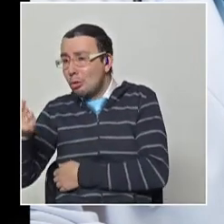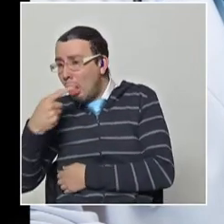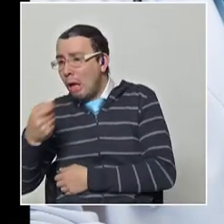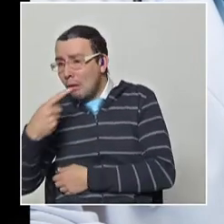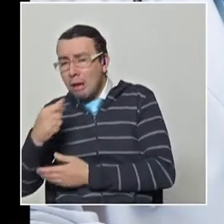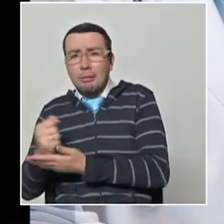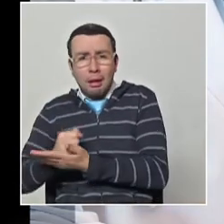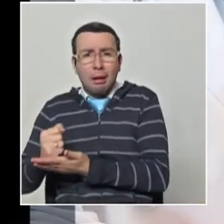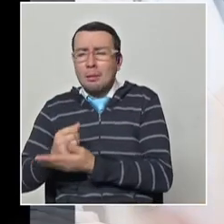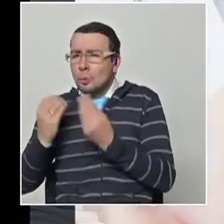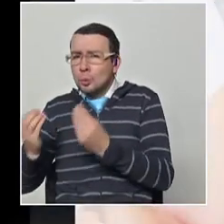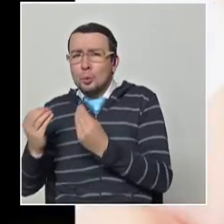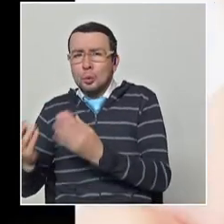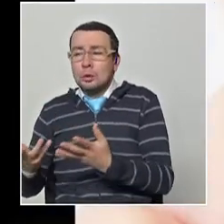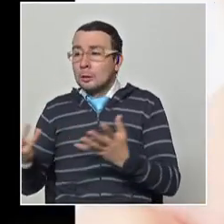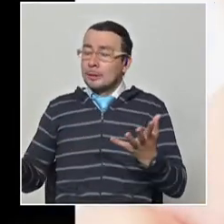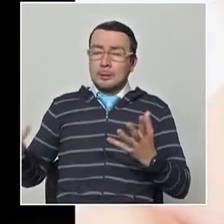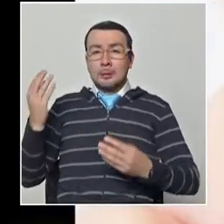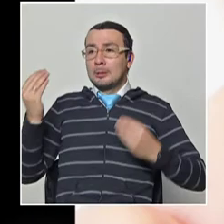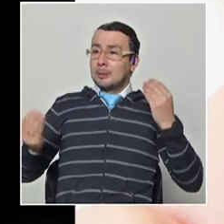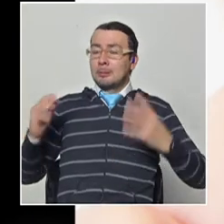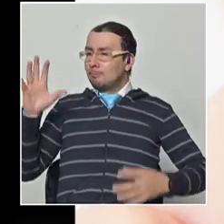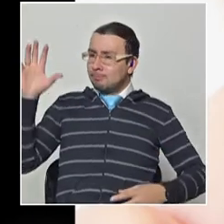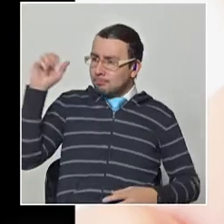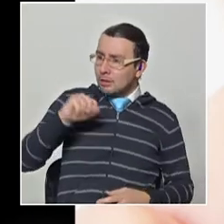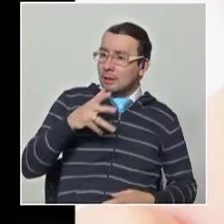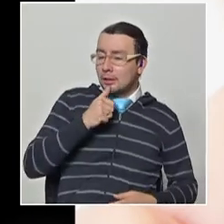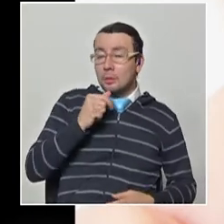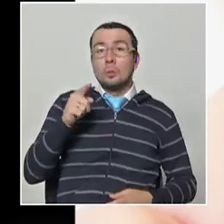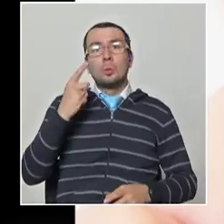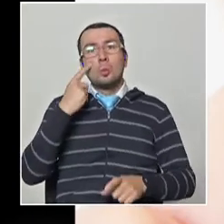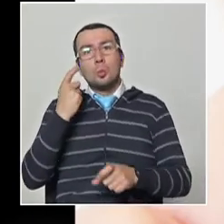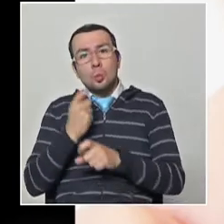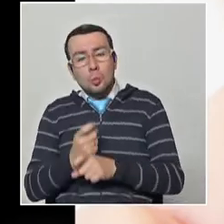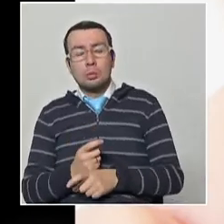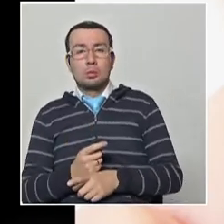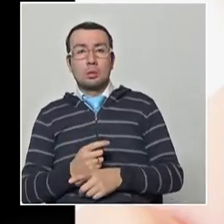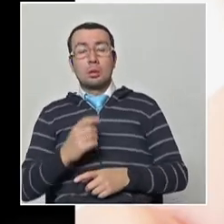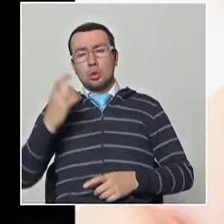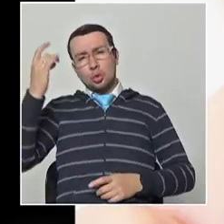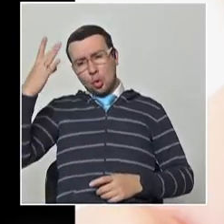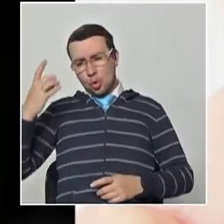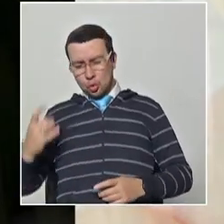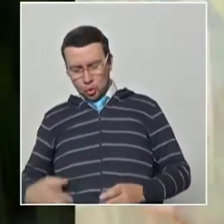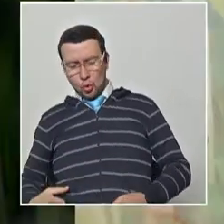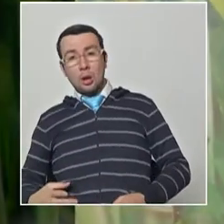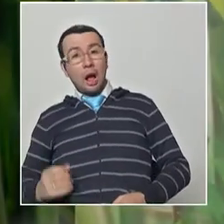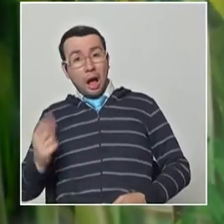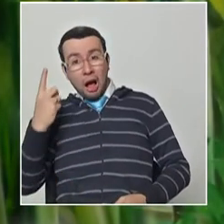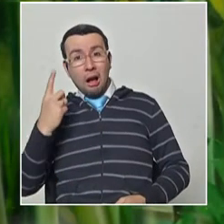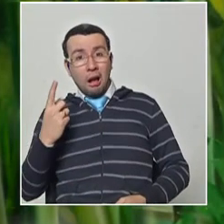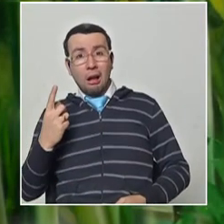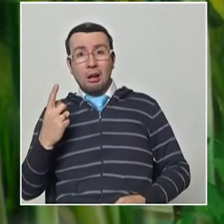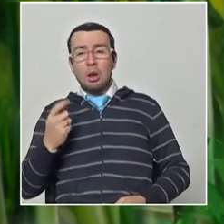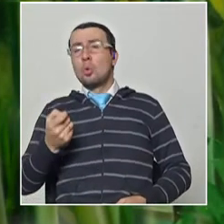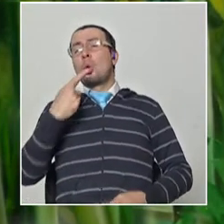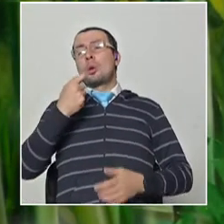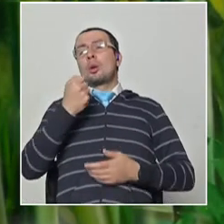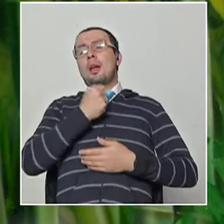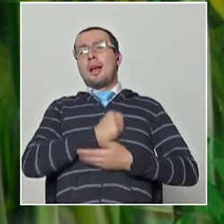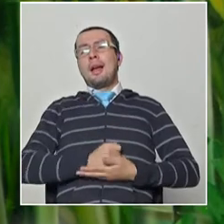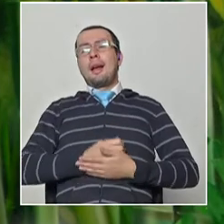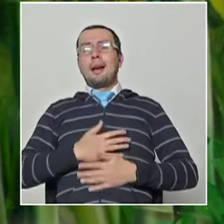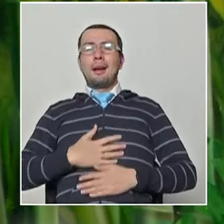en ese peligroso error de seguir tomando un analgésico para el dolor de abdomen sin una